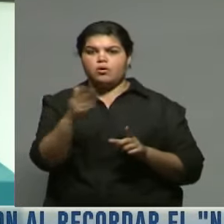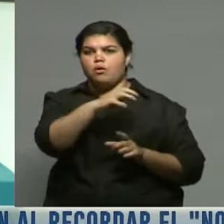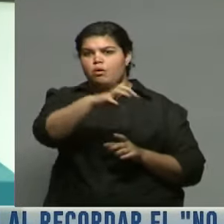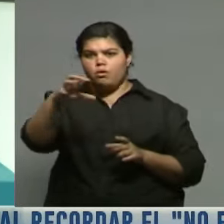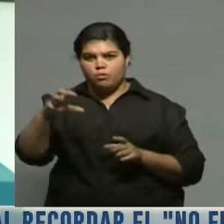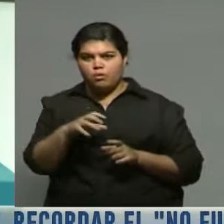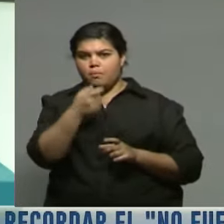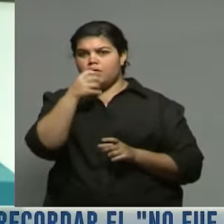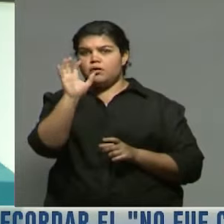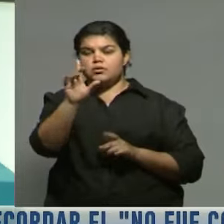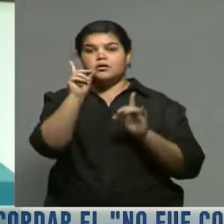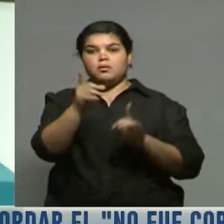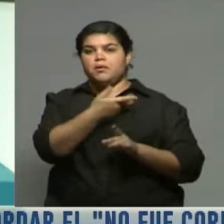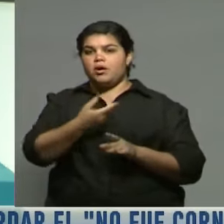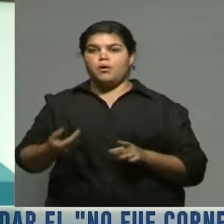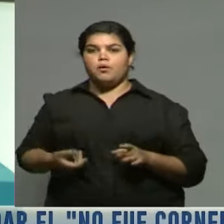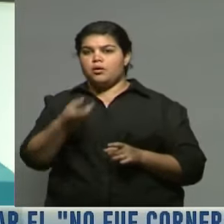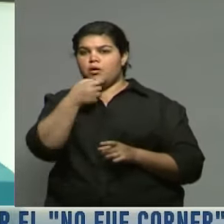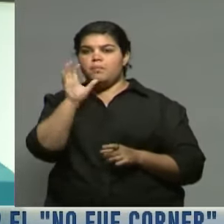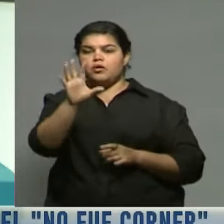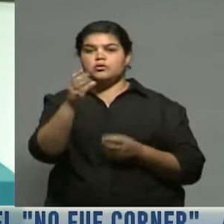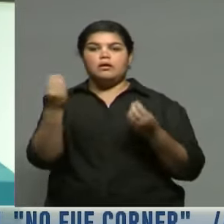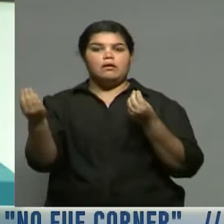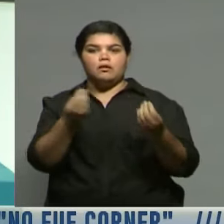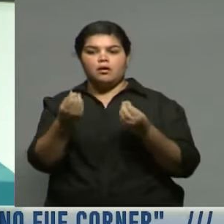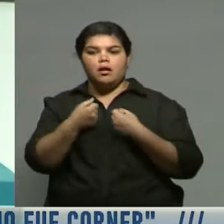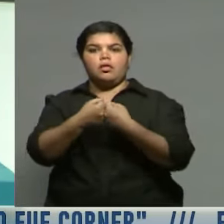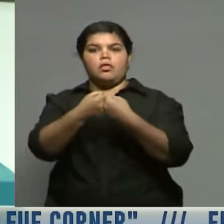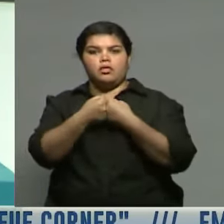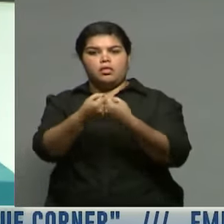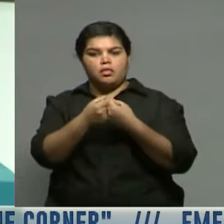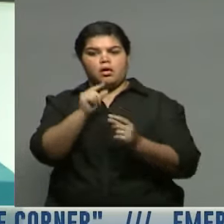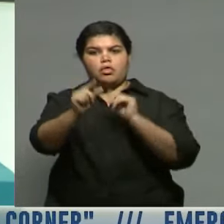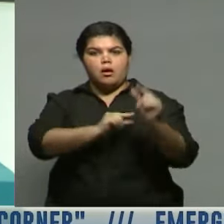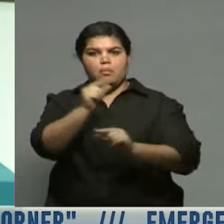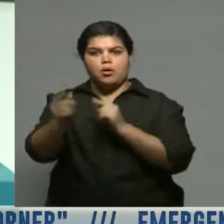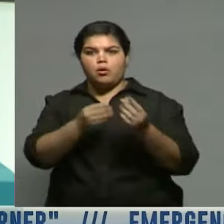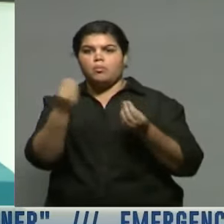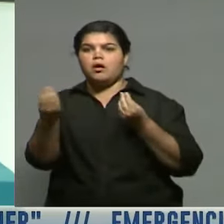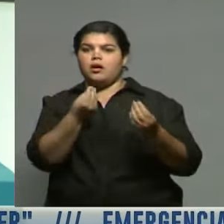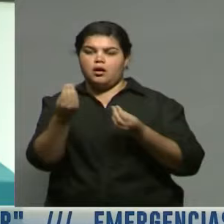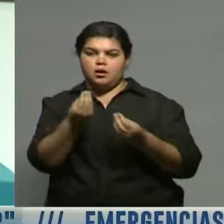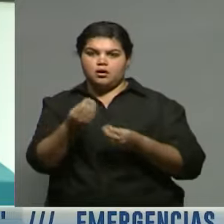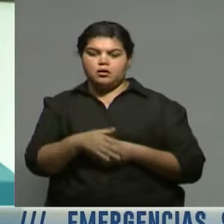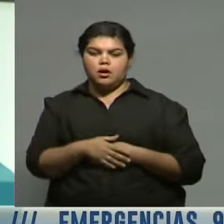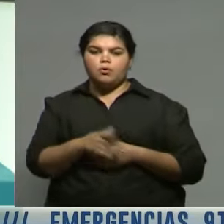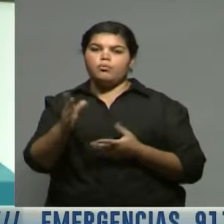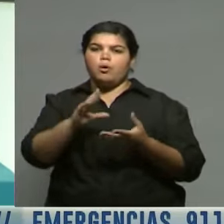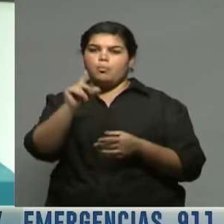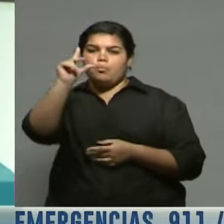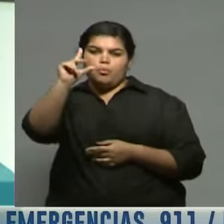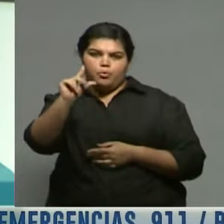Mendoza y evidentemente en el gobierno provincial que se pusieron a negociar en conjunto para intentar de alguna manera lograr alguna reducción